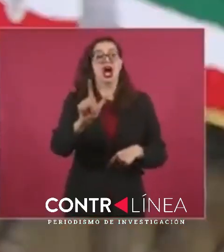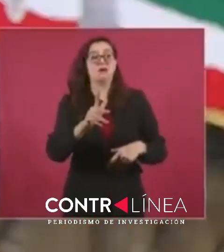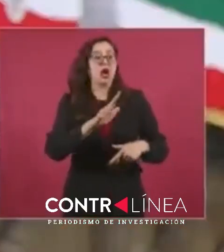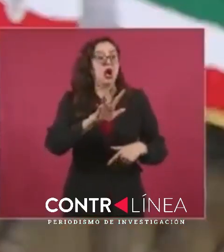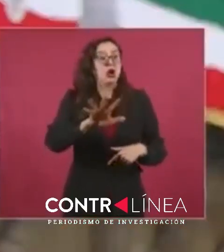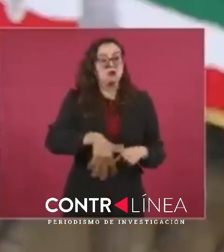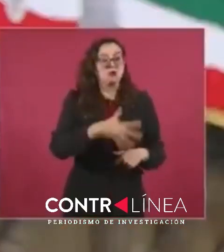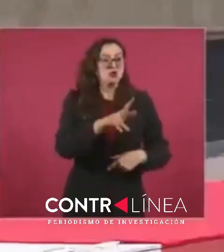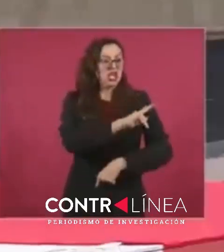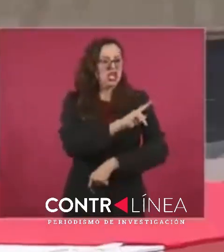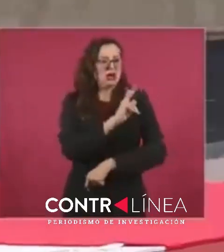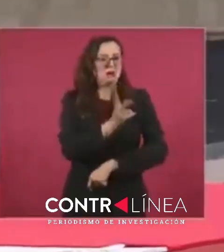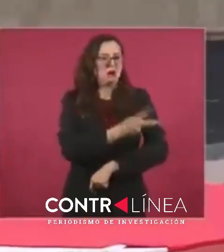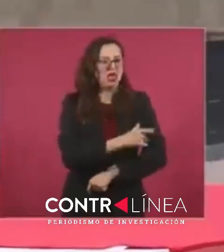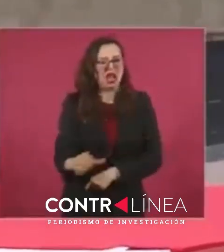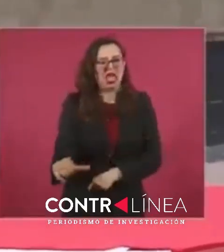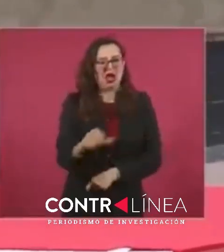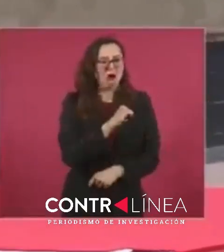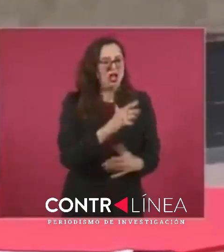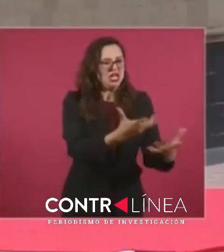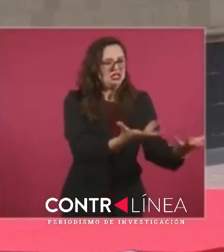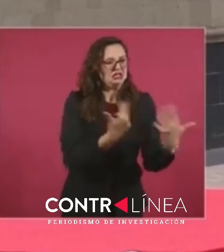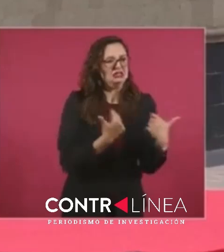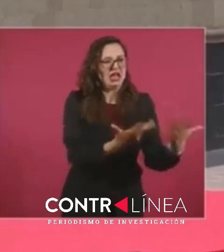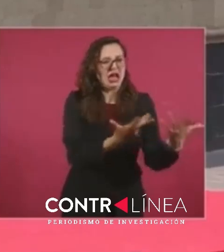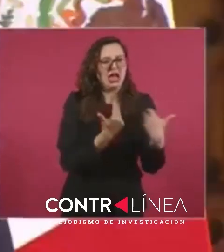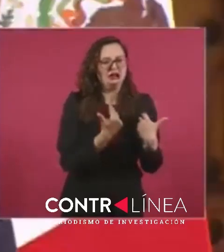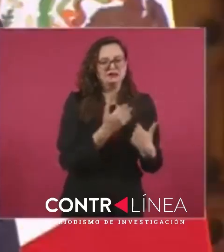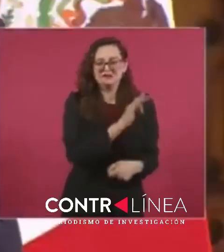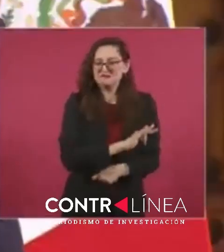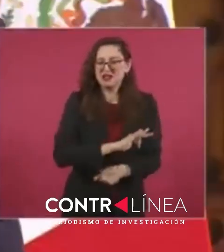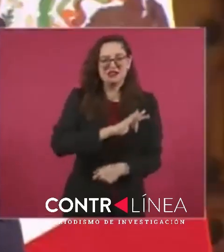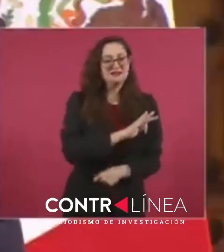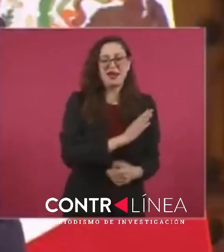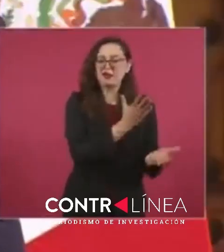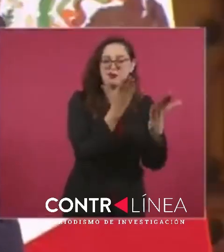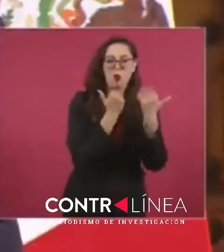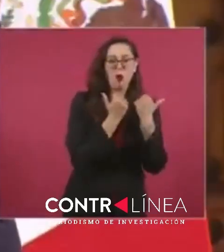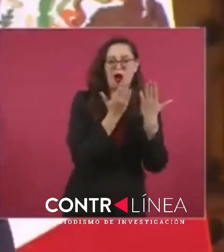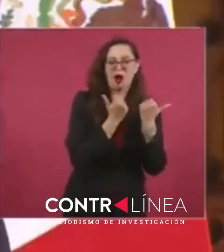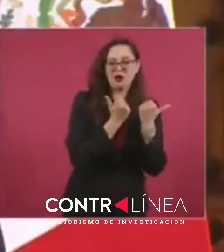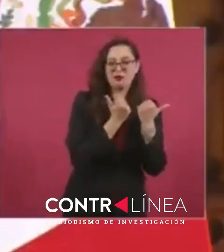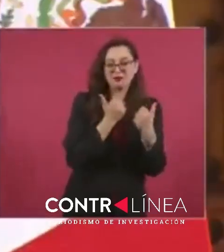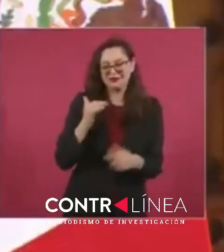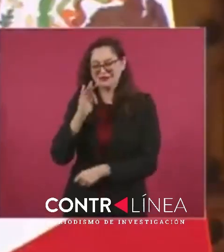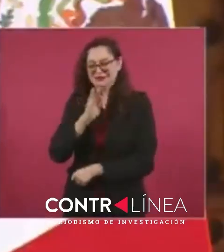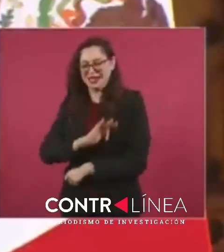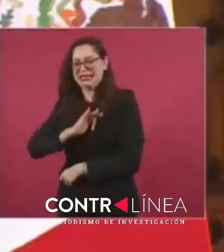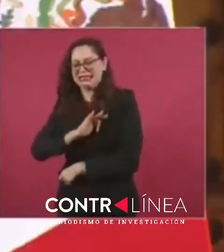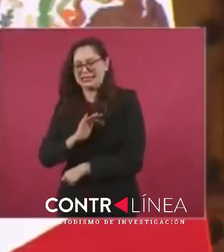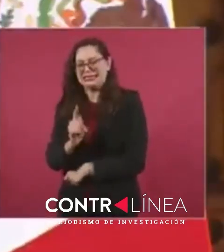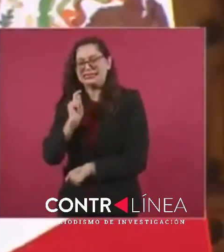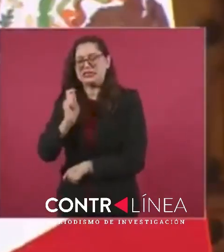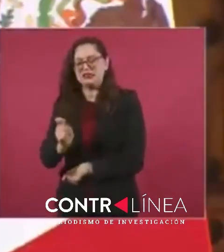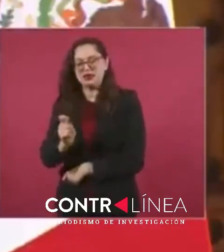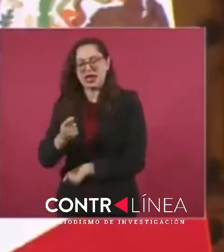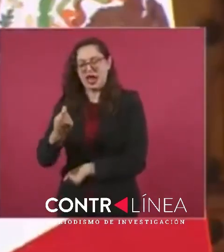búsqueda del poder por el poder. La felicidad es estar bien con